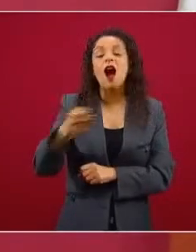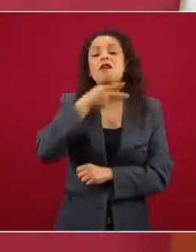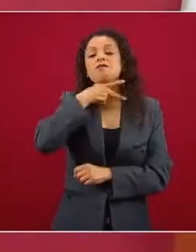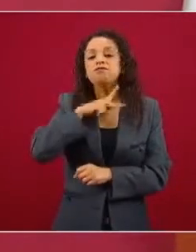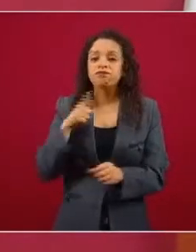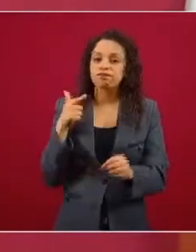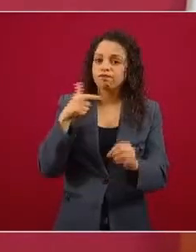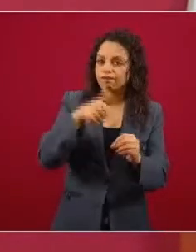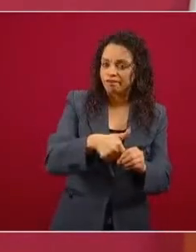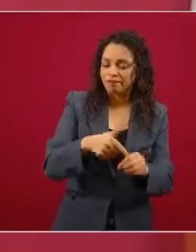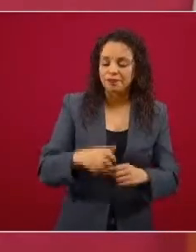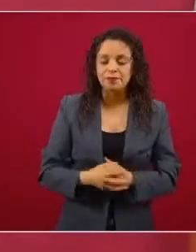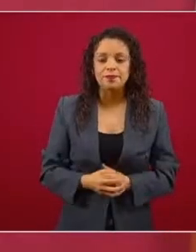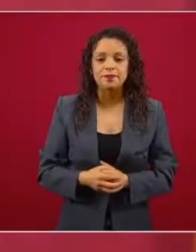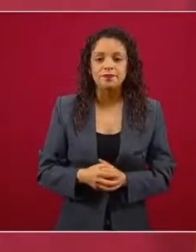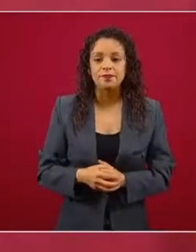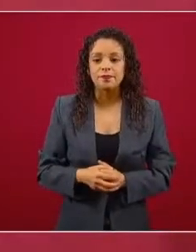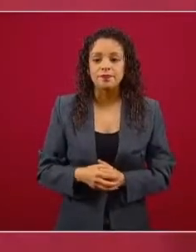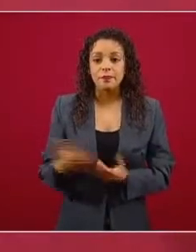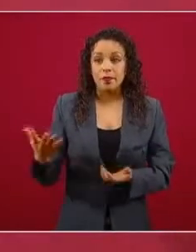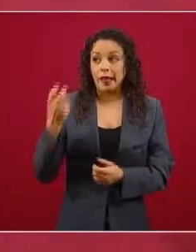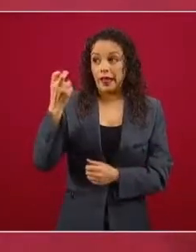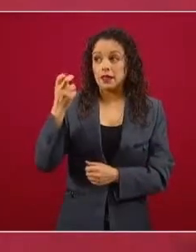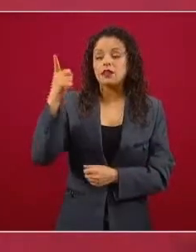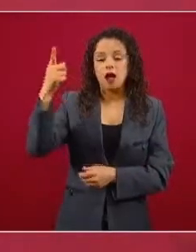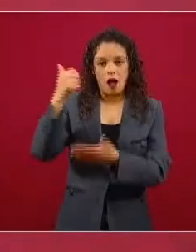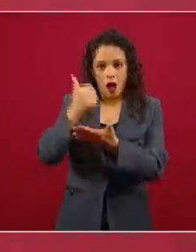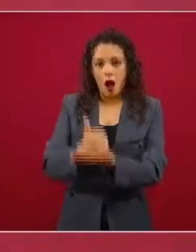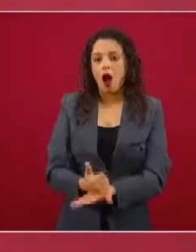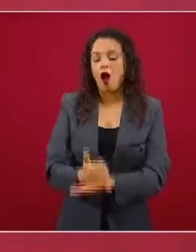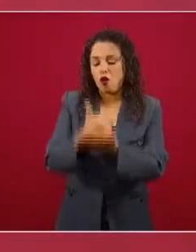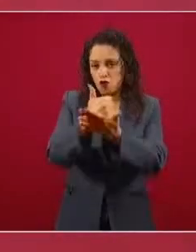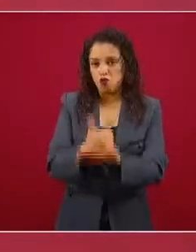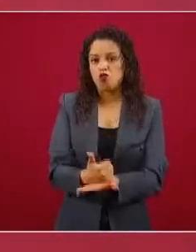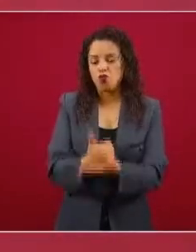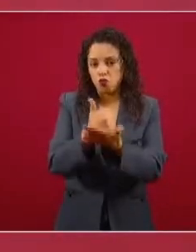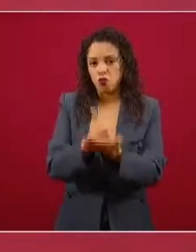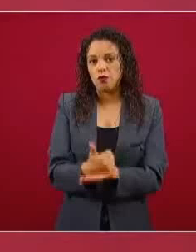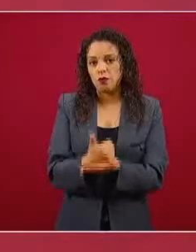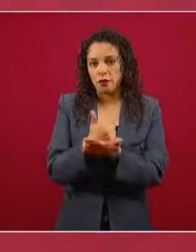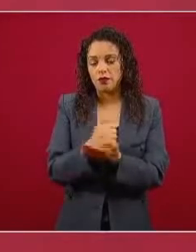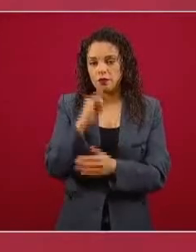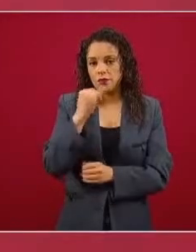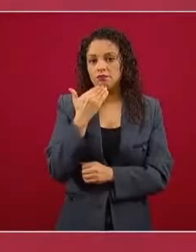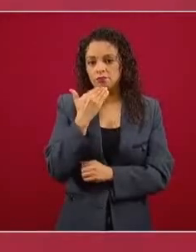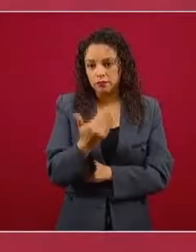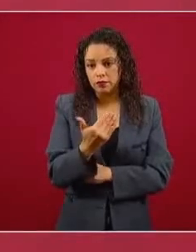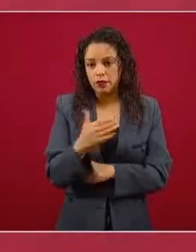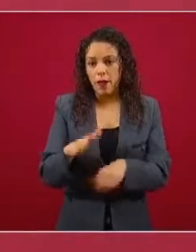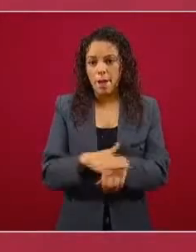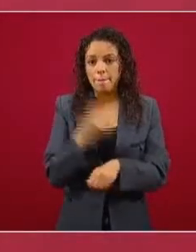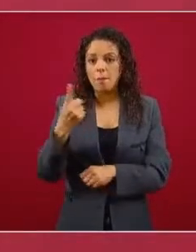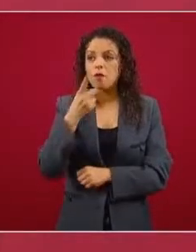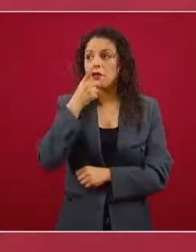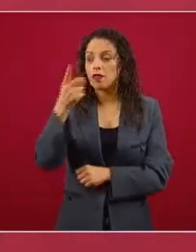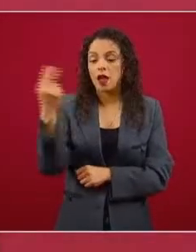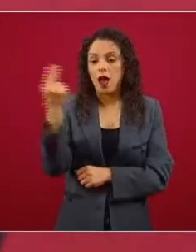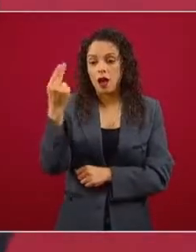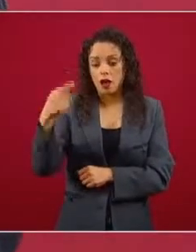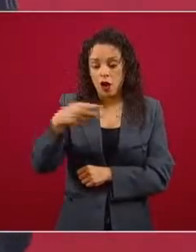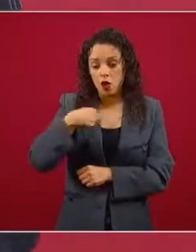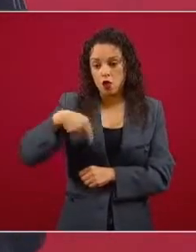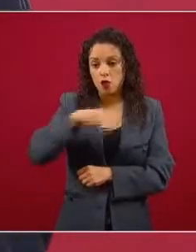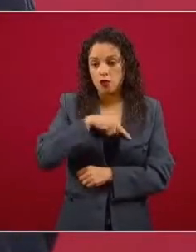y ellos se ayudaron porque pedían que se redujera nuestra producción petrolera